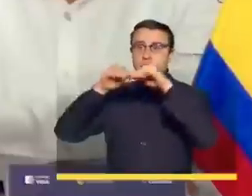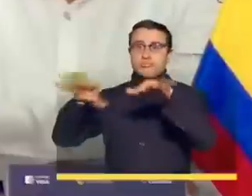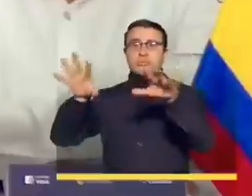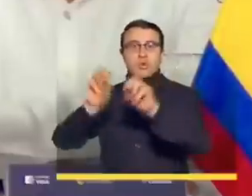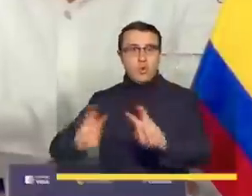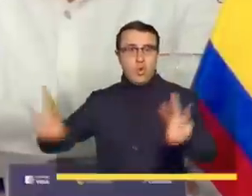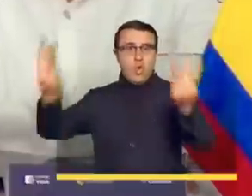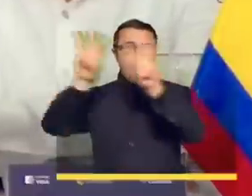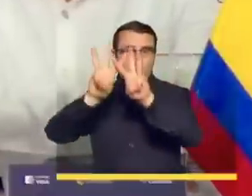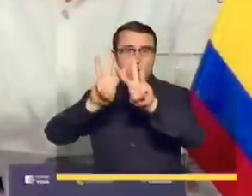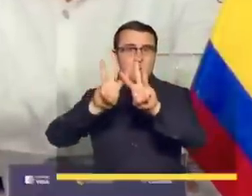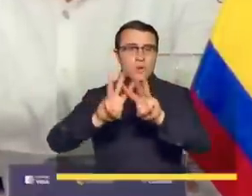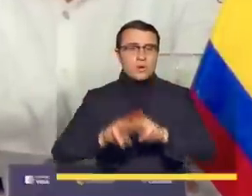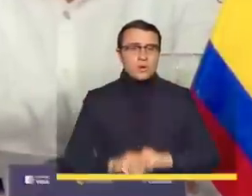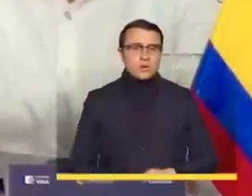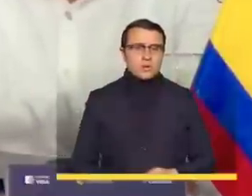Unidas,